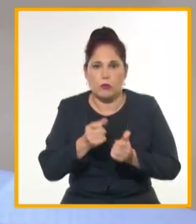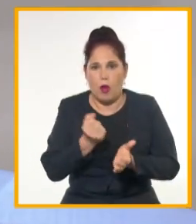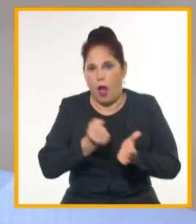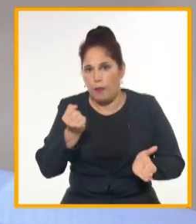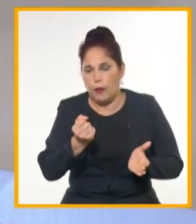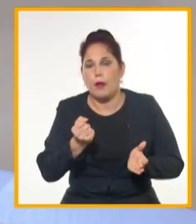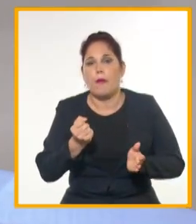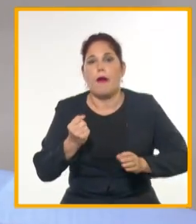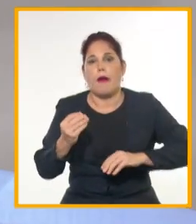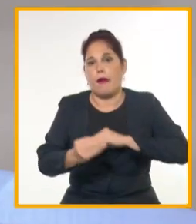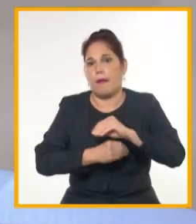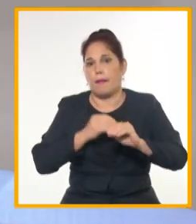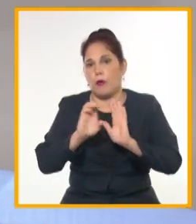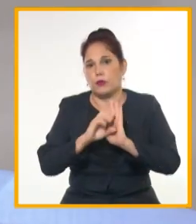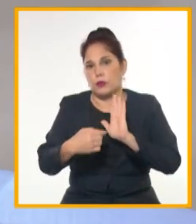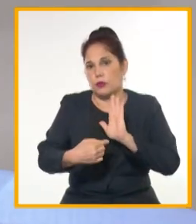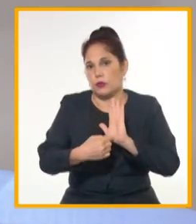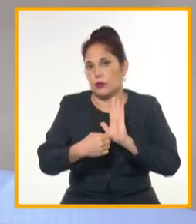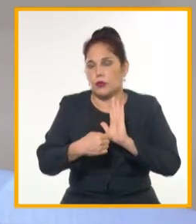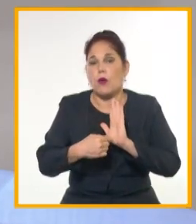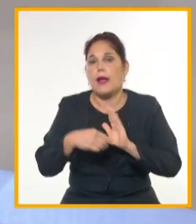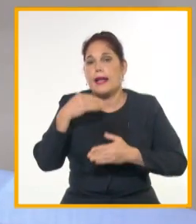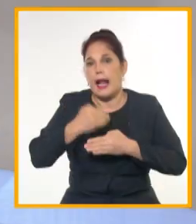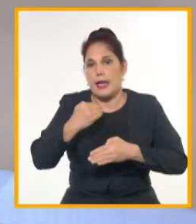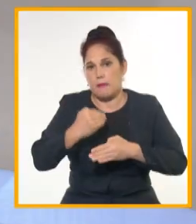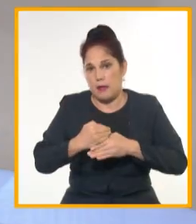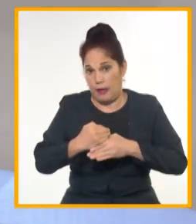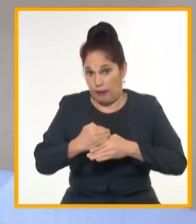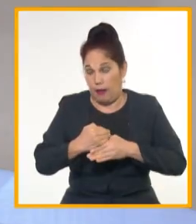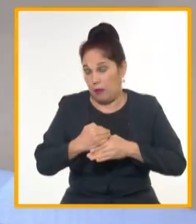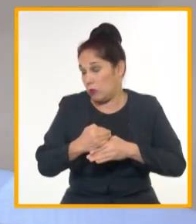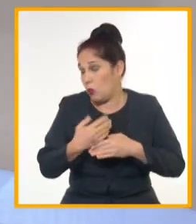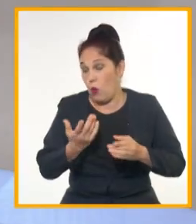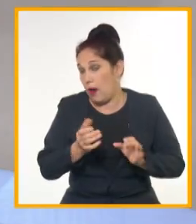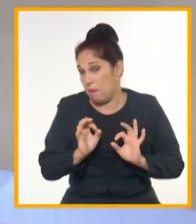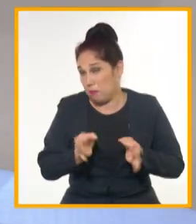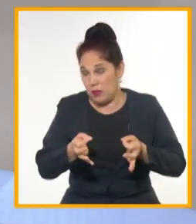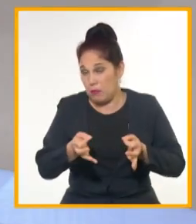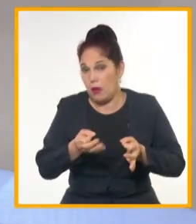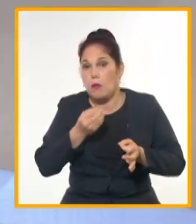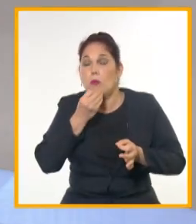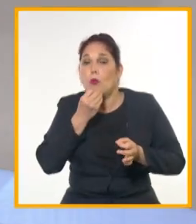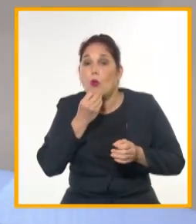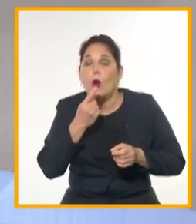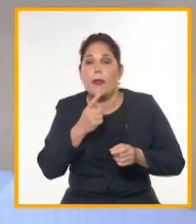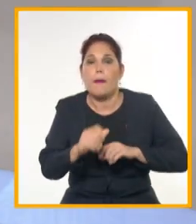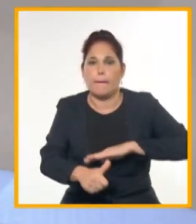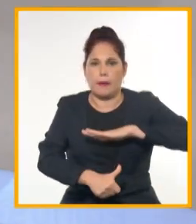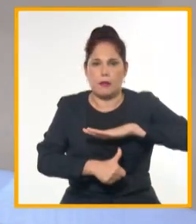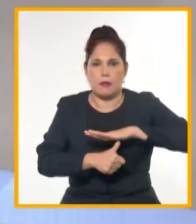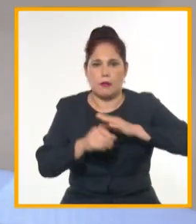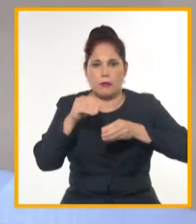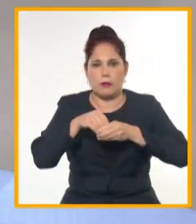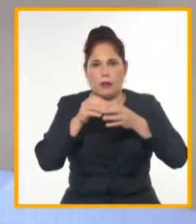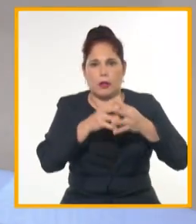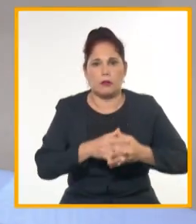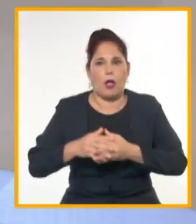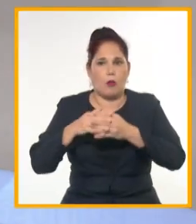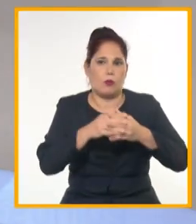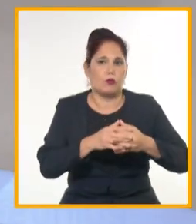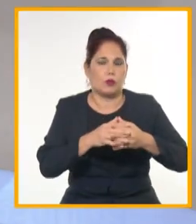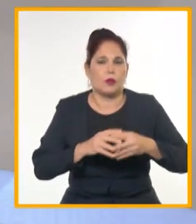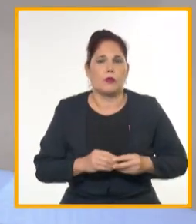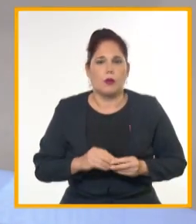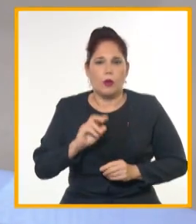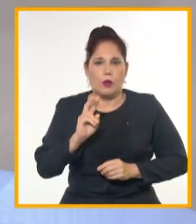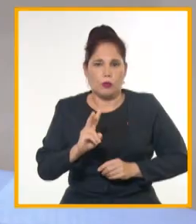enmienda a la Constitución que limita a 2 términos lo que puede ser alguien presidente de los Estados Unidos. Solamente 2